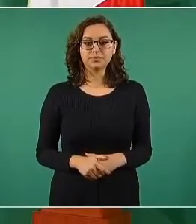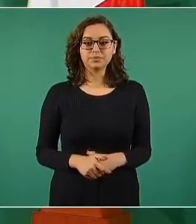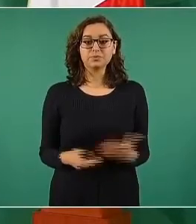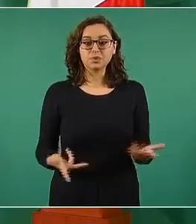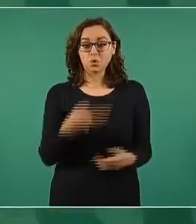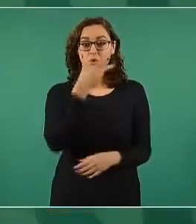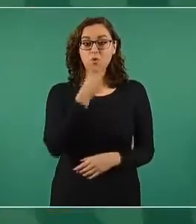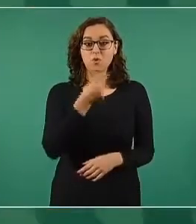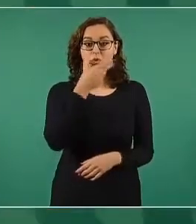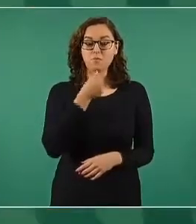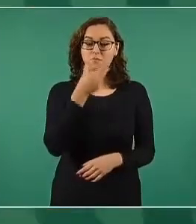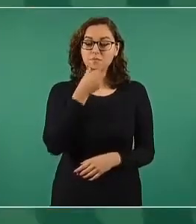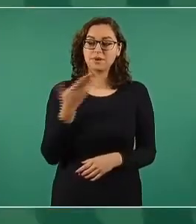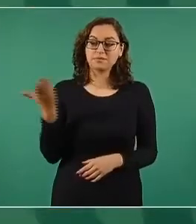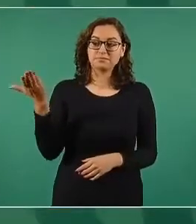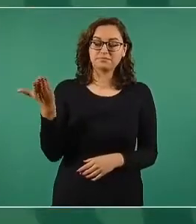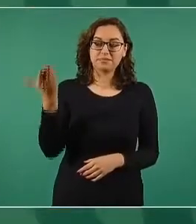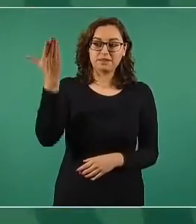excepcional,